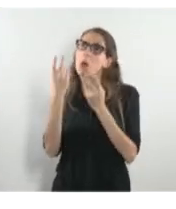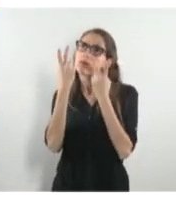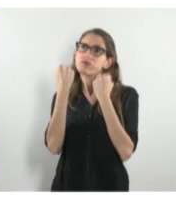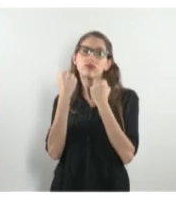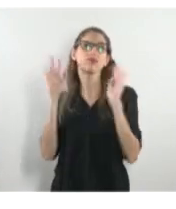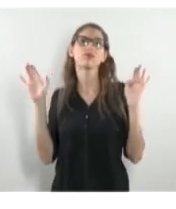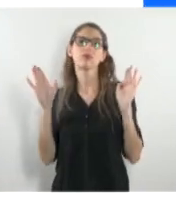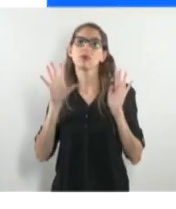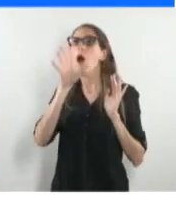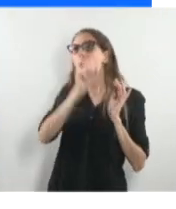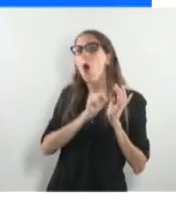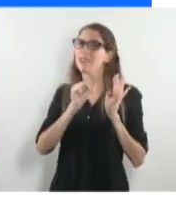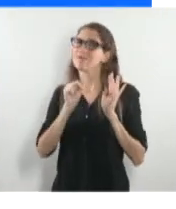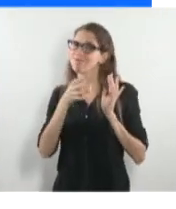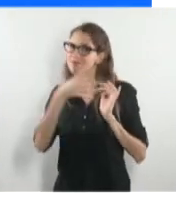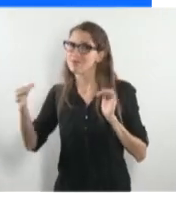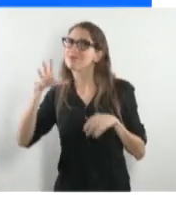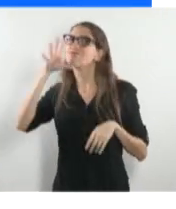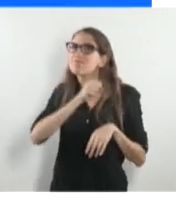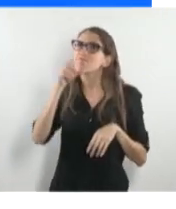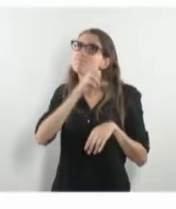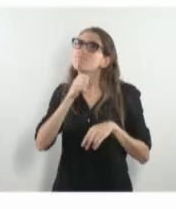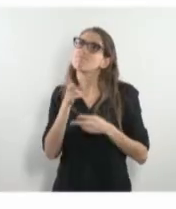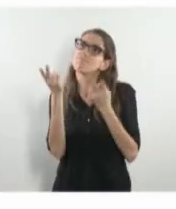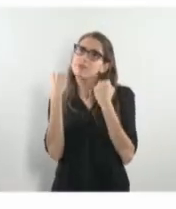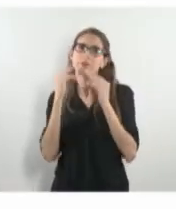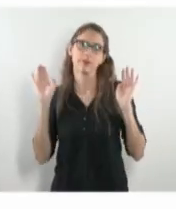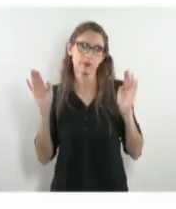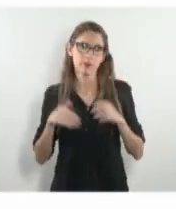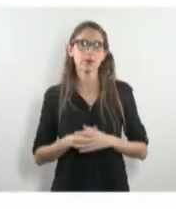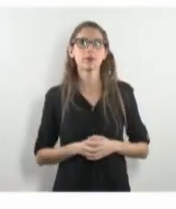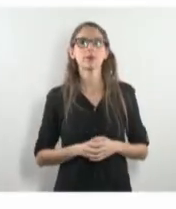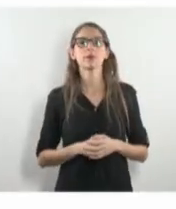conformidad, por no decir de resignación, y quizás correspondería decir de resignación.